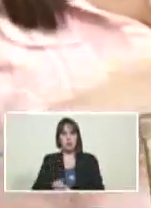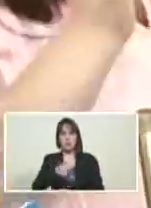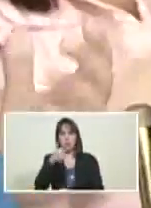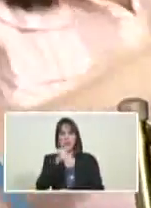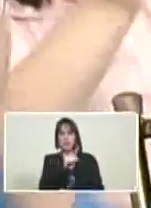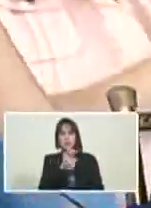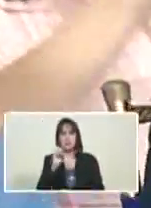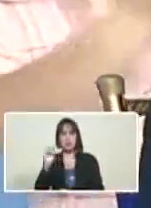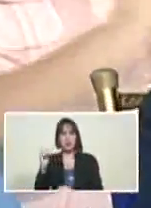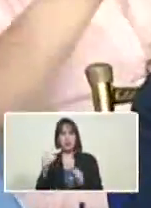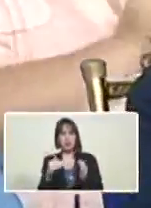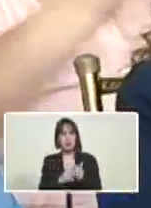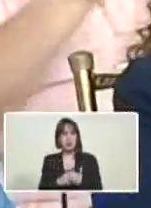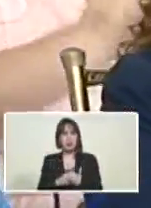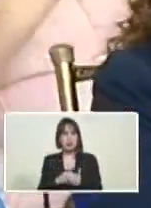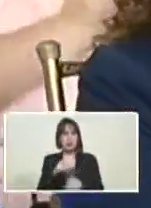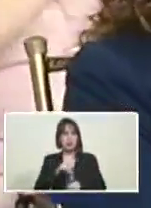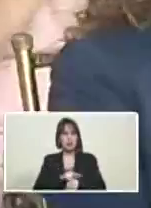médicos.